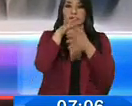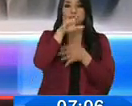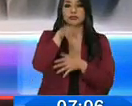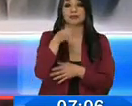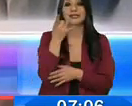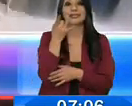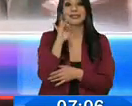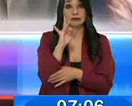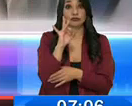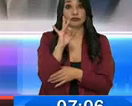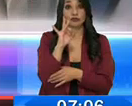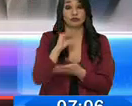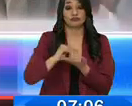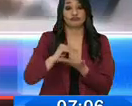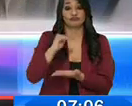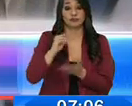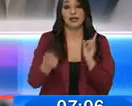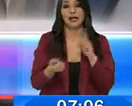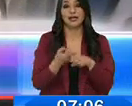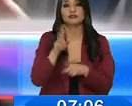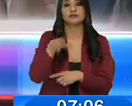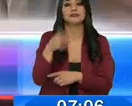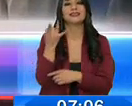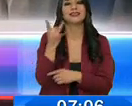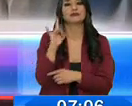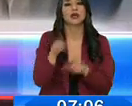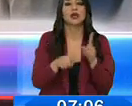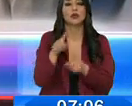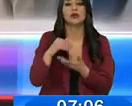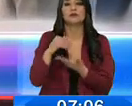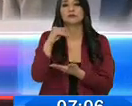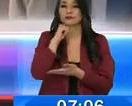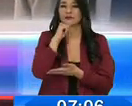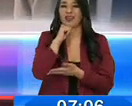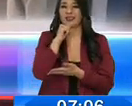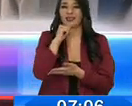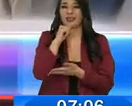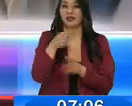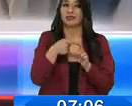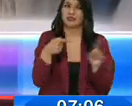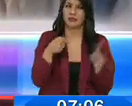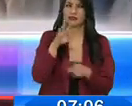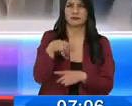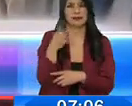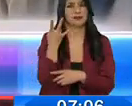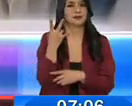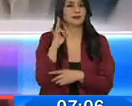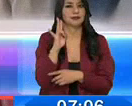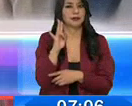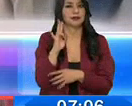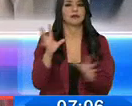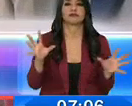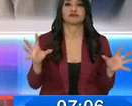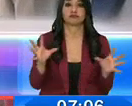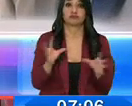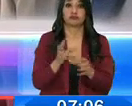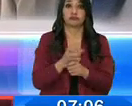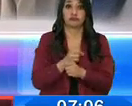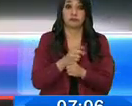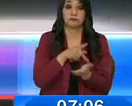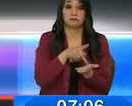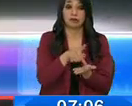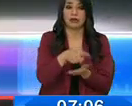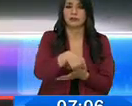2018 o de lo acumulado hasta el 2018, porque hay unos valores también que vienen desde el 2017. Vamos a hacer el pago durante esta